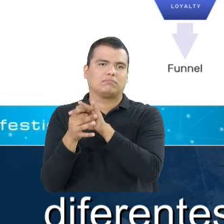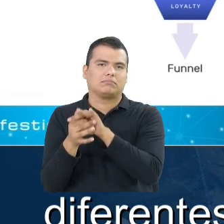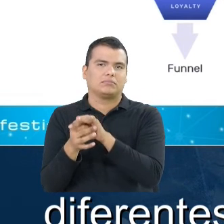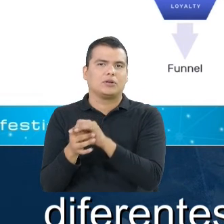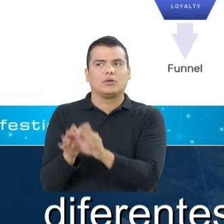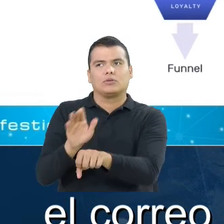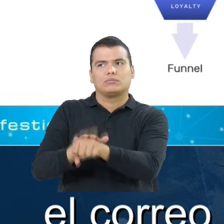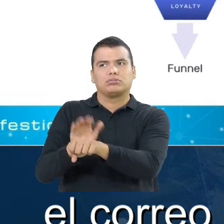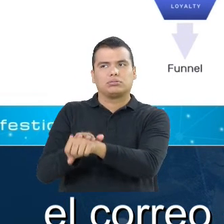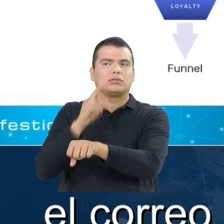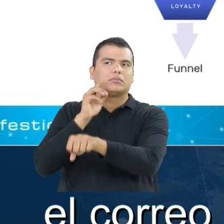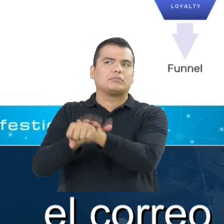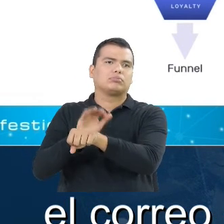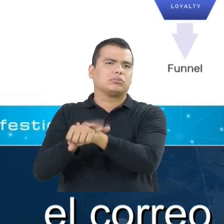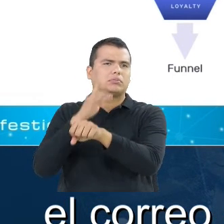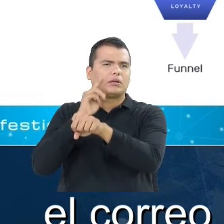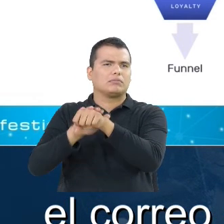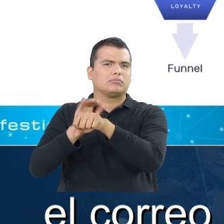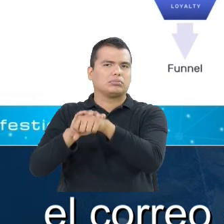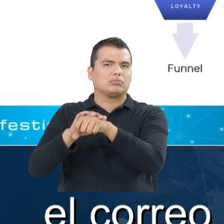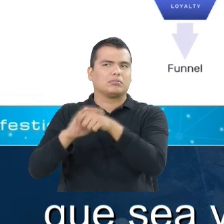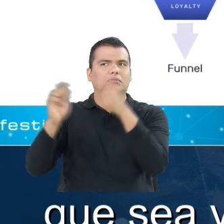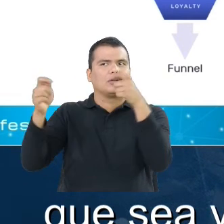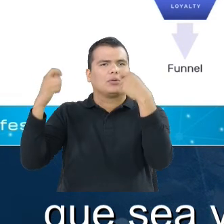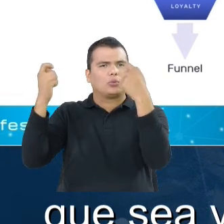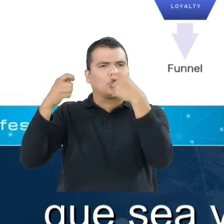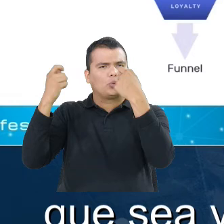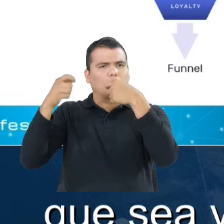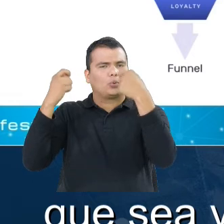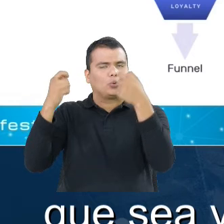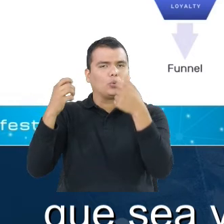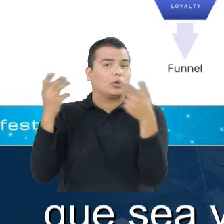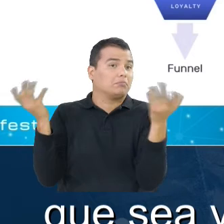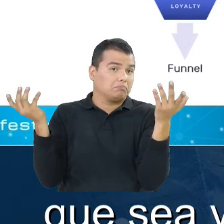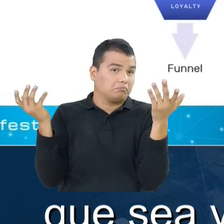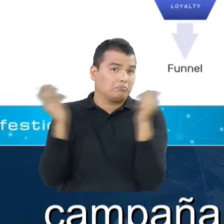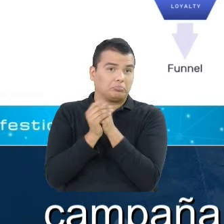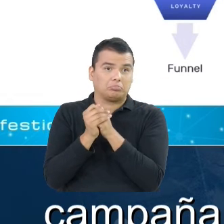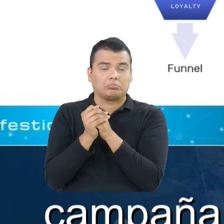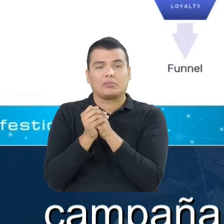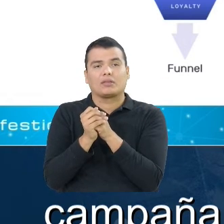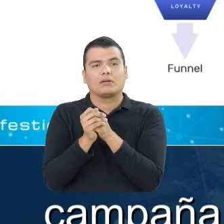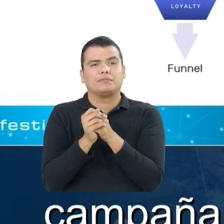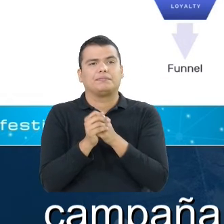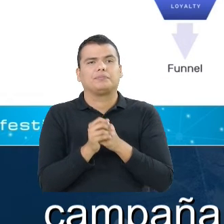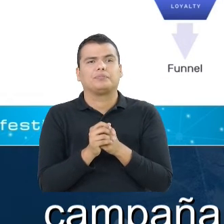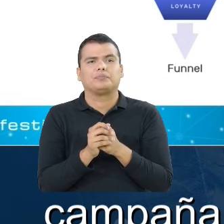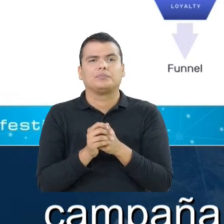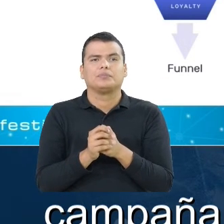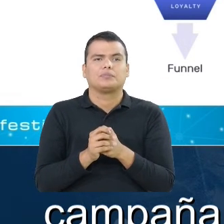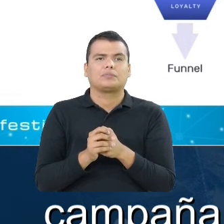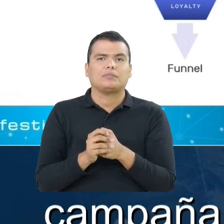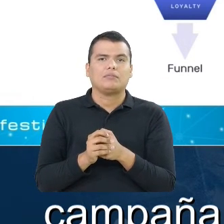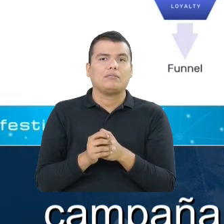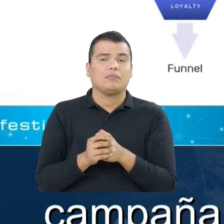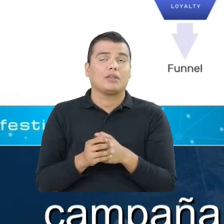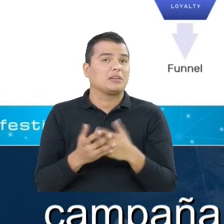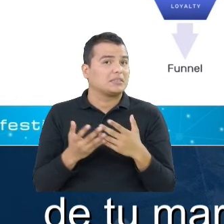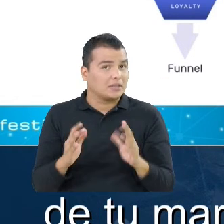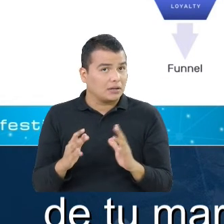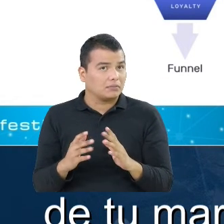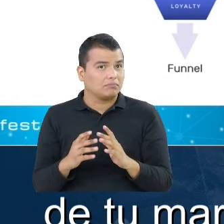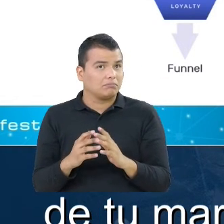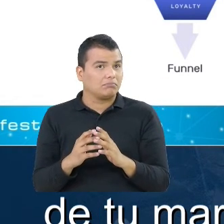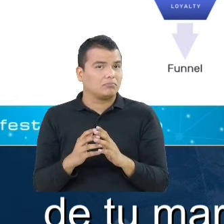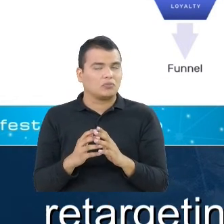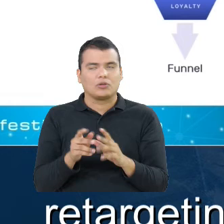Puedes hacer una campaña de email marketing enamorándolo de tu marca o haciéndolo una campaña de retargeting por Facebook, por ejemplo, para que comience a